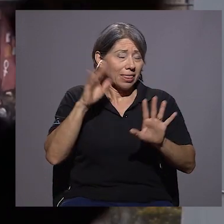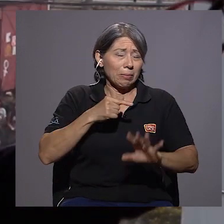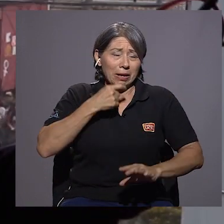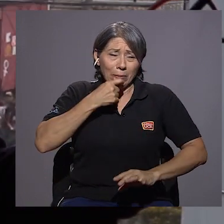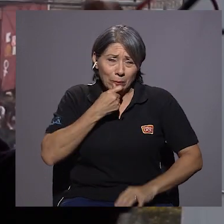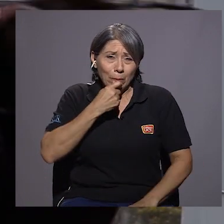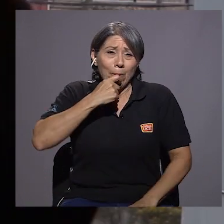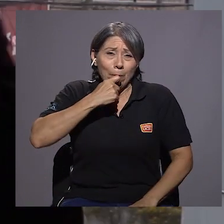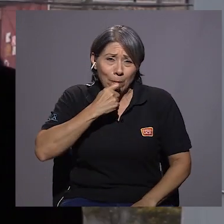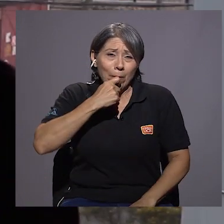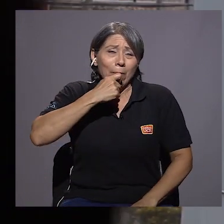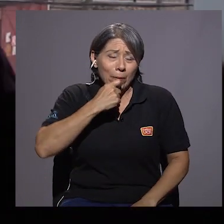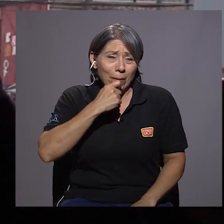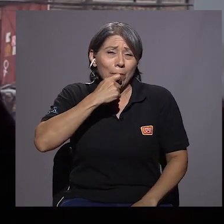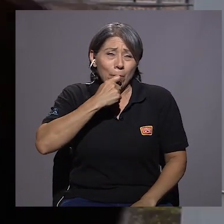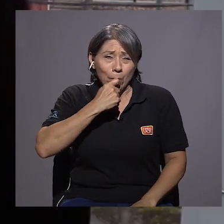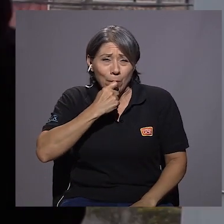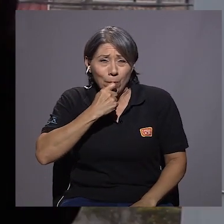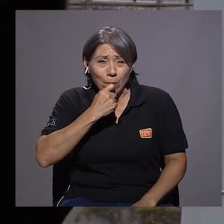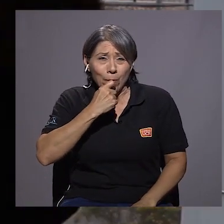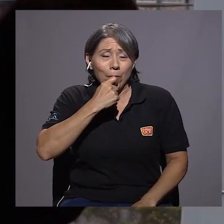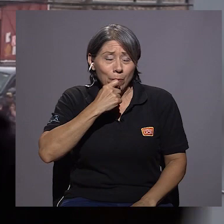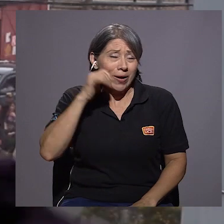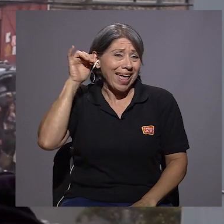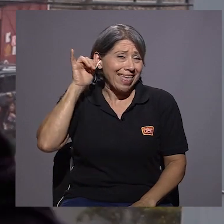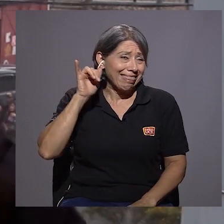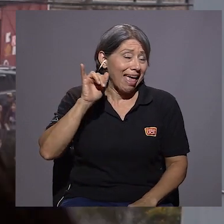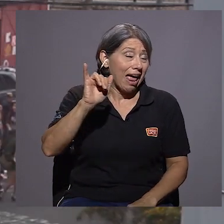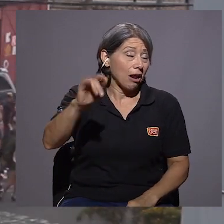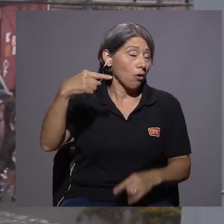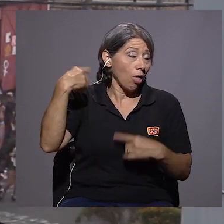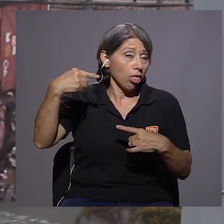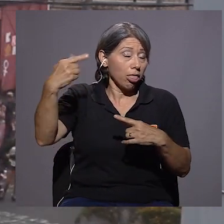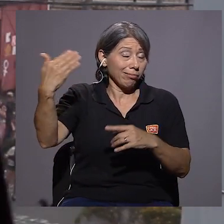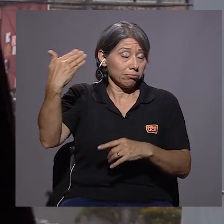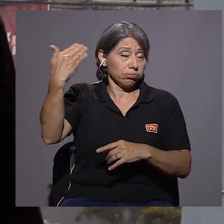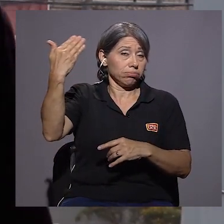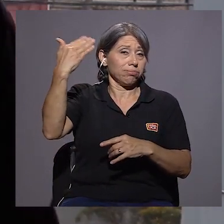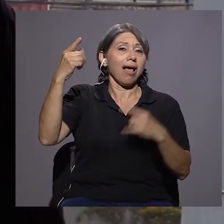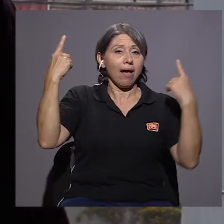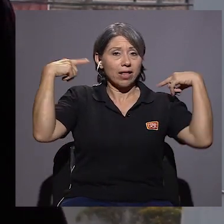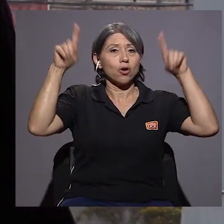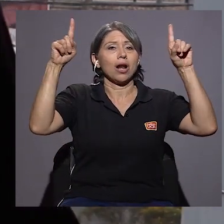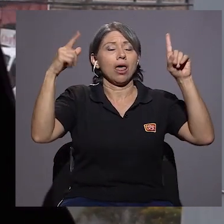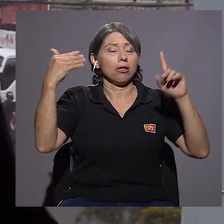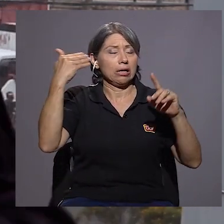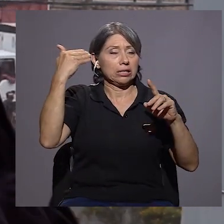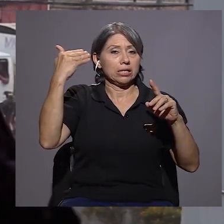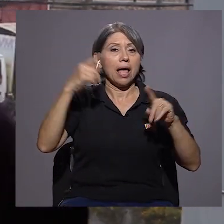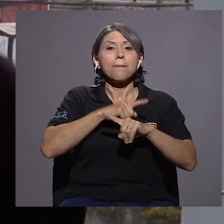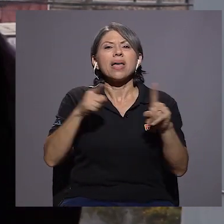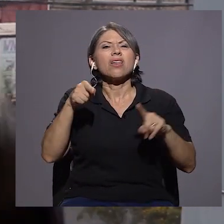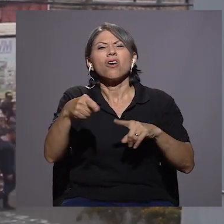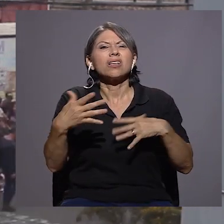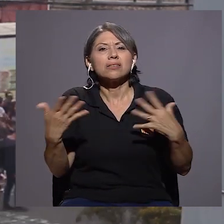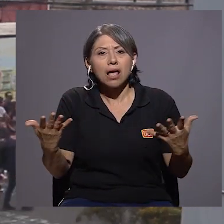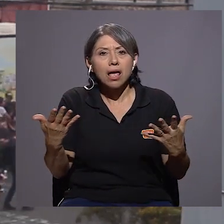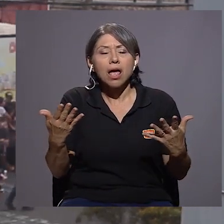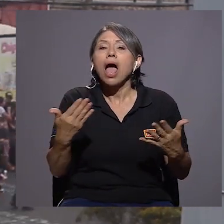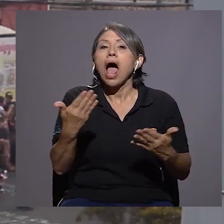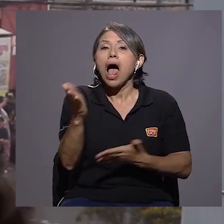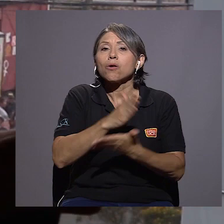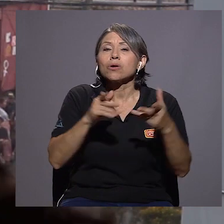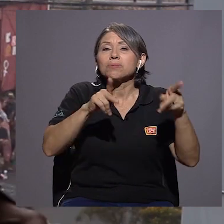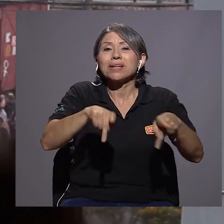porque no dejaba de sonar, era un pito eterno, o sea, era para aturdirnos y evidentemente lo habían logrado. Pero con lo que yo quiero llegar a